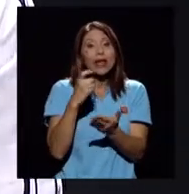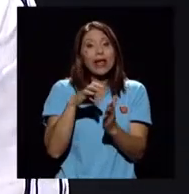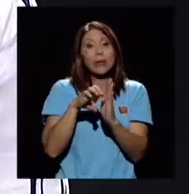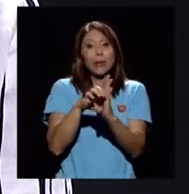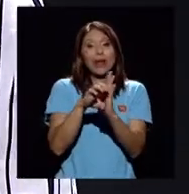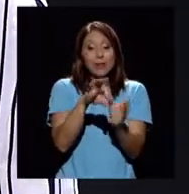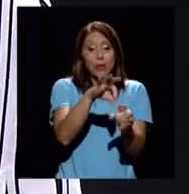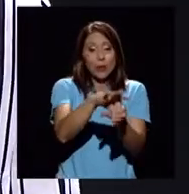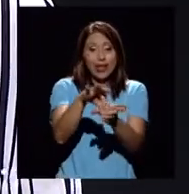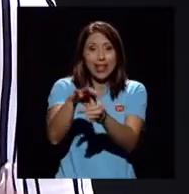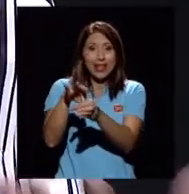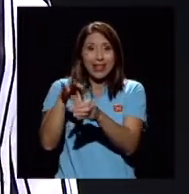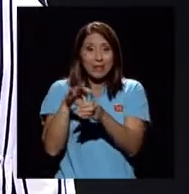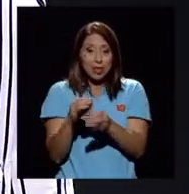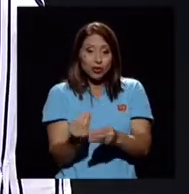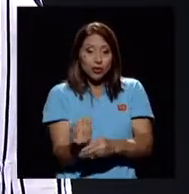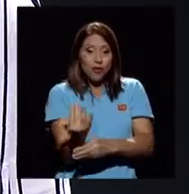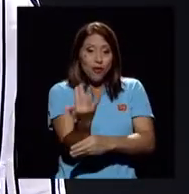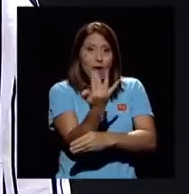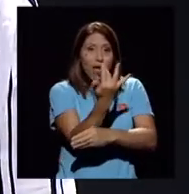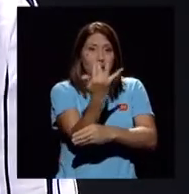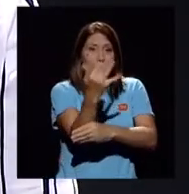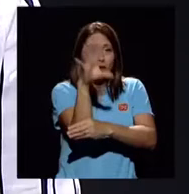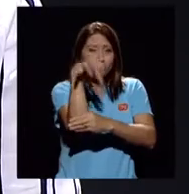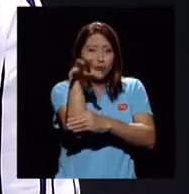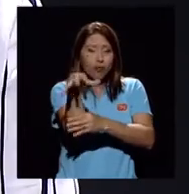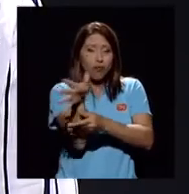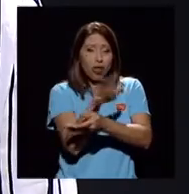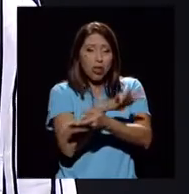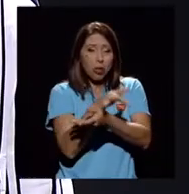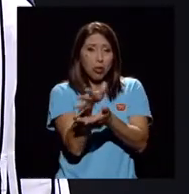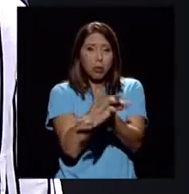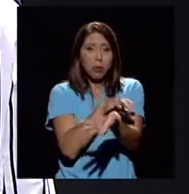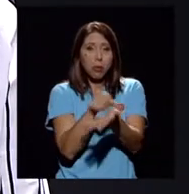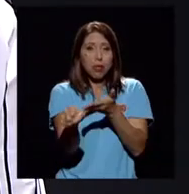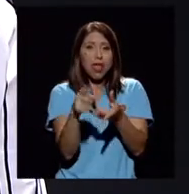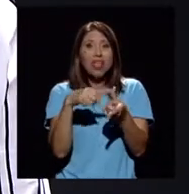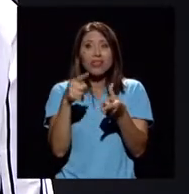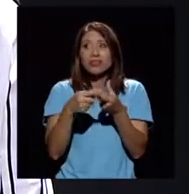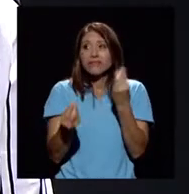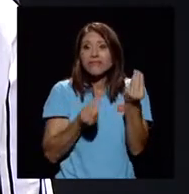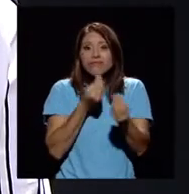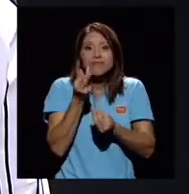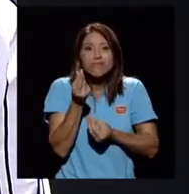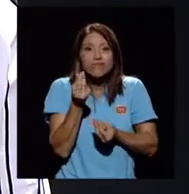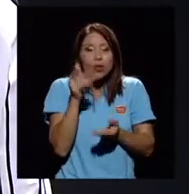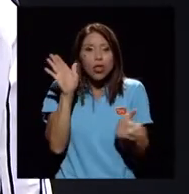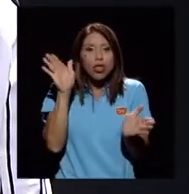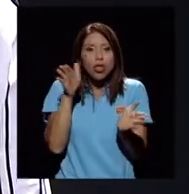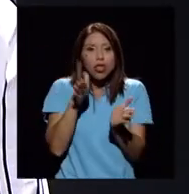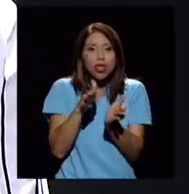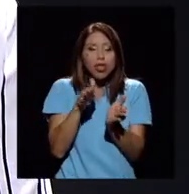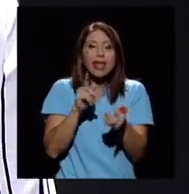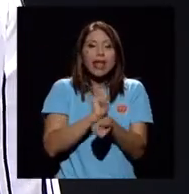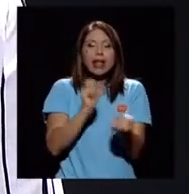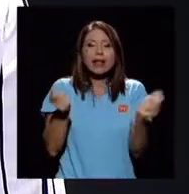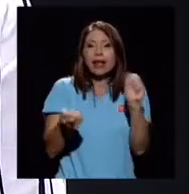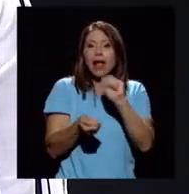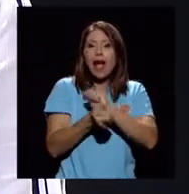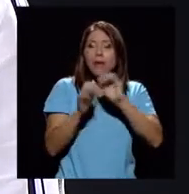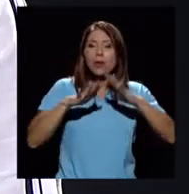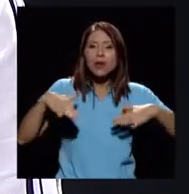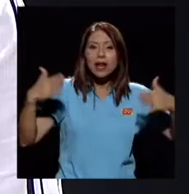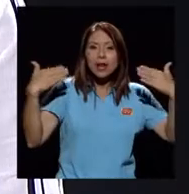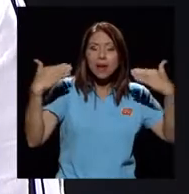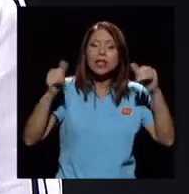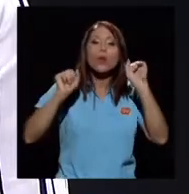alimentos que hacen disminuye y la disponibilidad de esos alimentos disminuye. Entonces, encontramos que el cambio climático podría tener